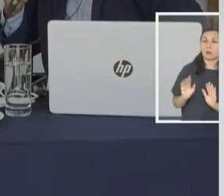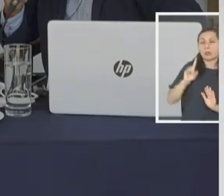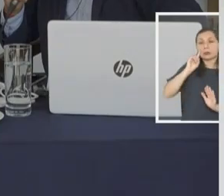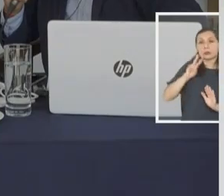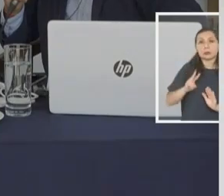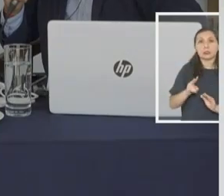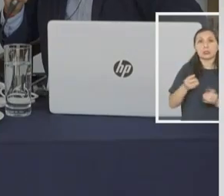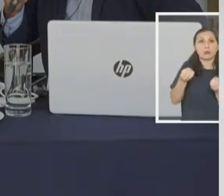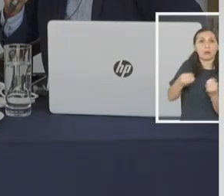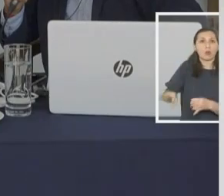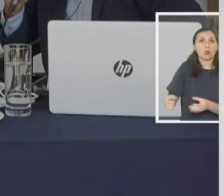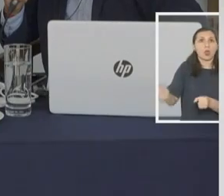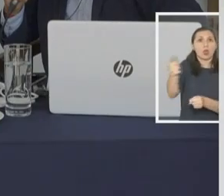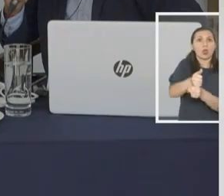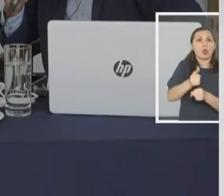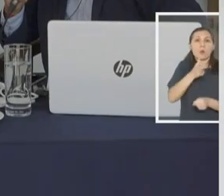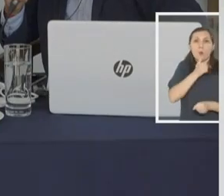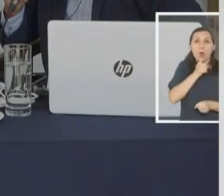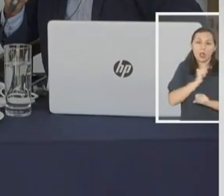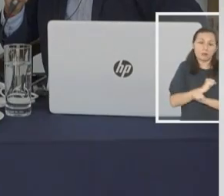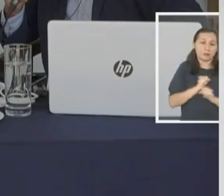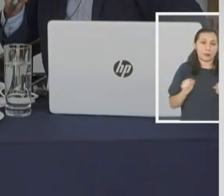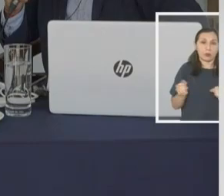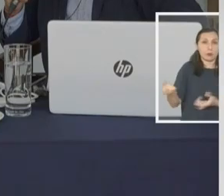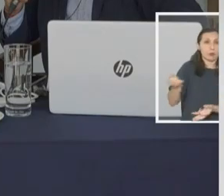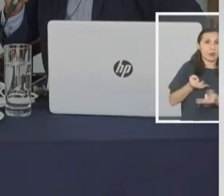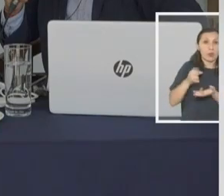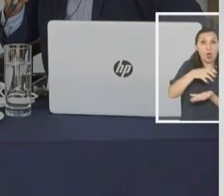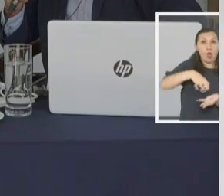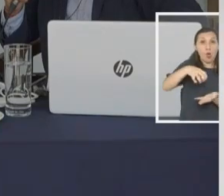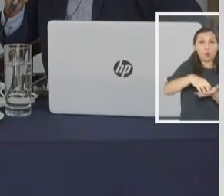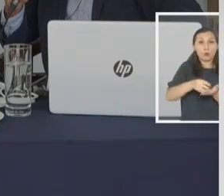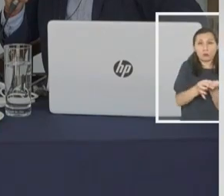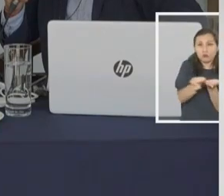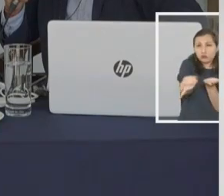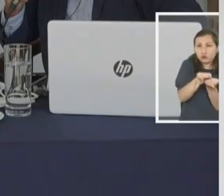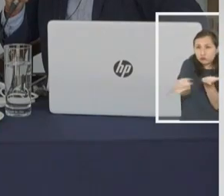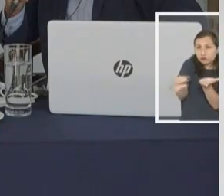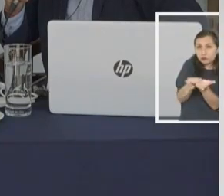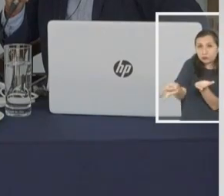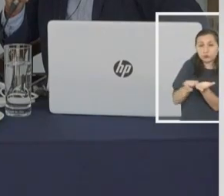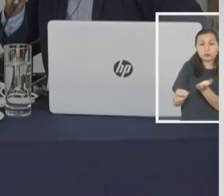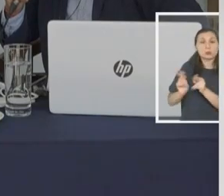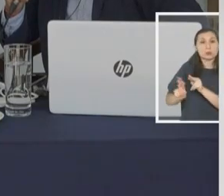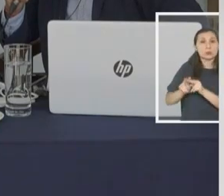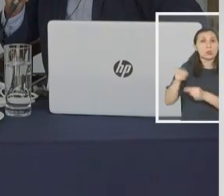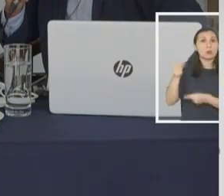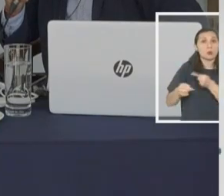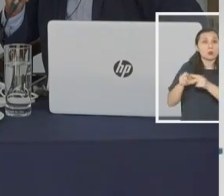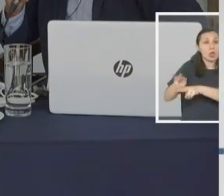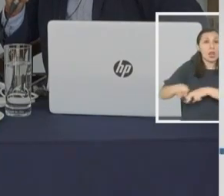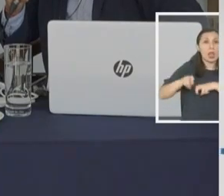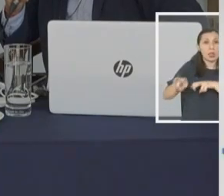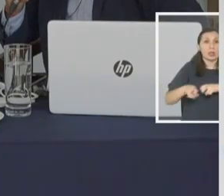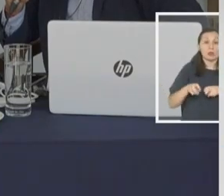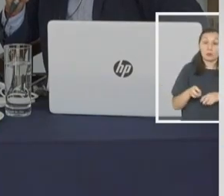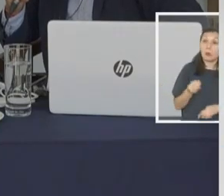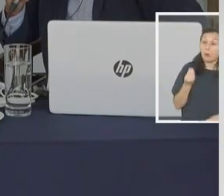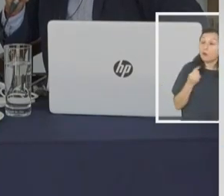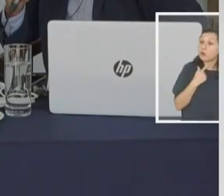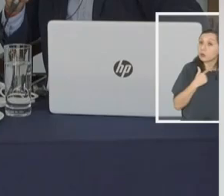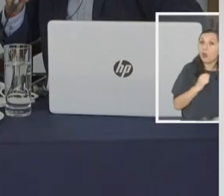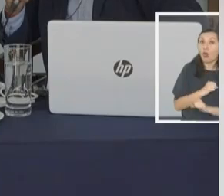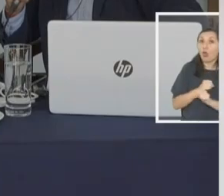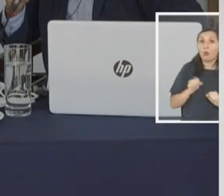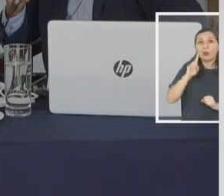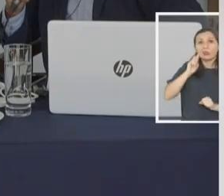hay cifras preocupantes en torno a lo que sucede, por ejemplo, con los homicidios, donde las últimas cifras, los últimos datos